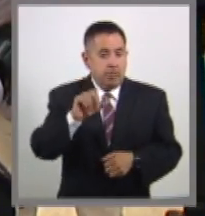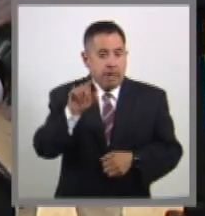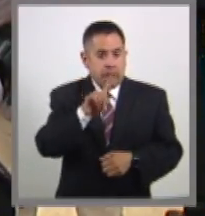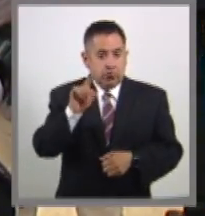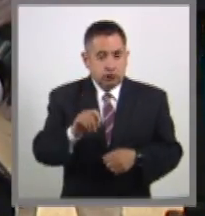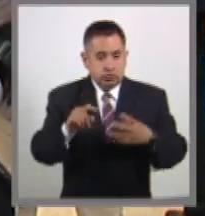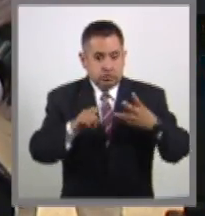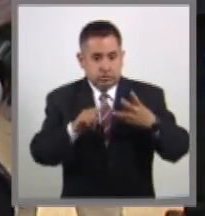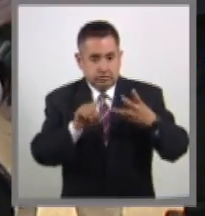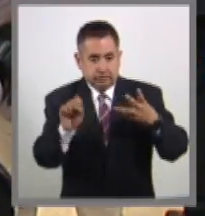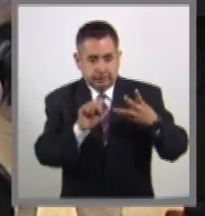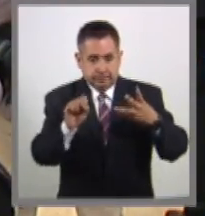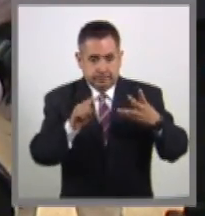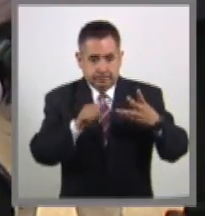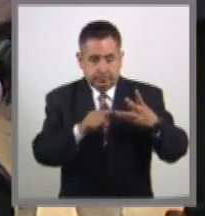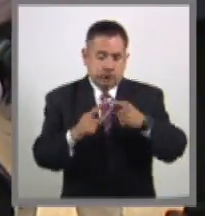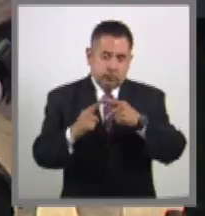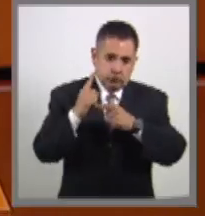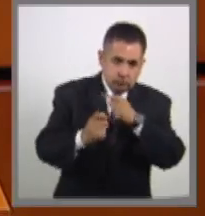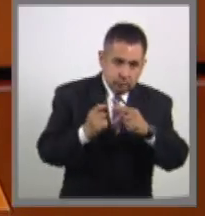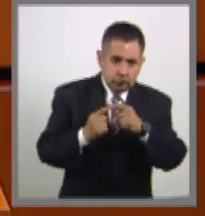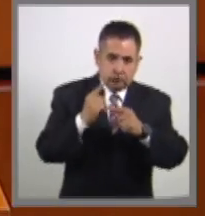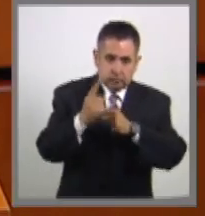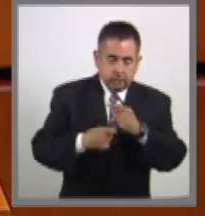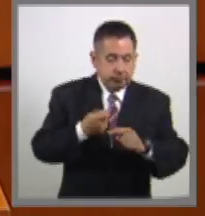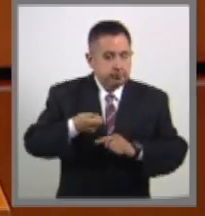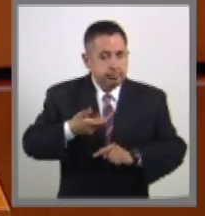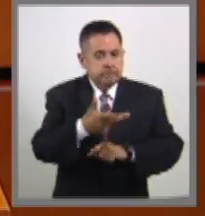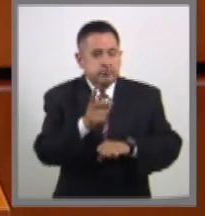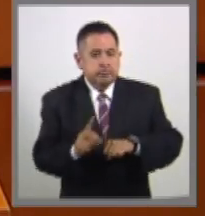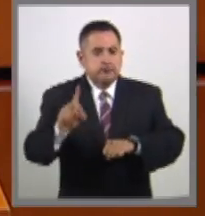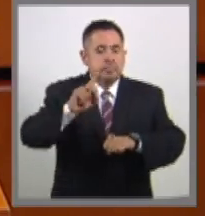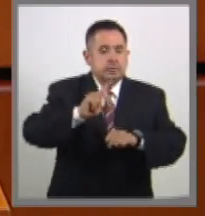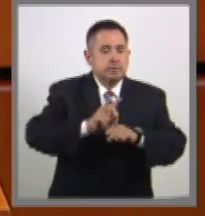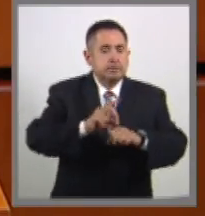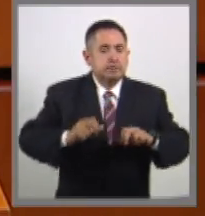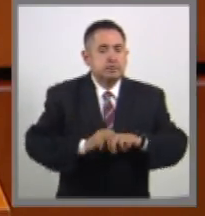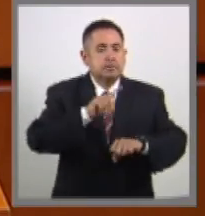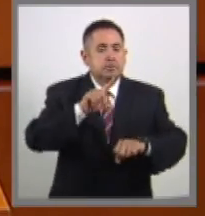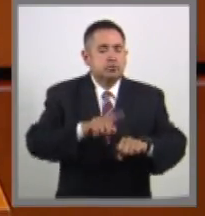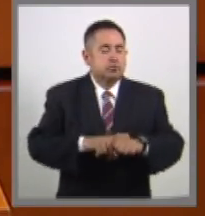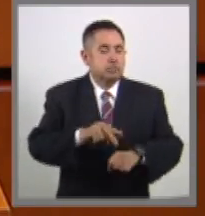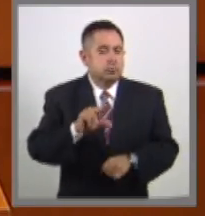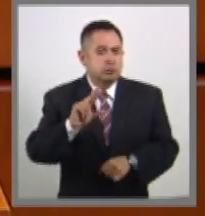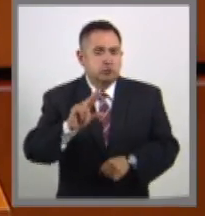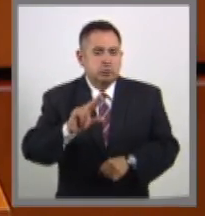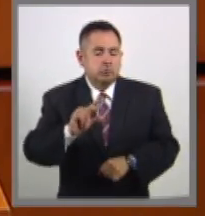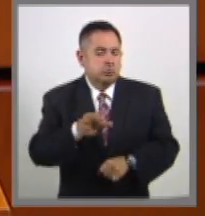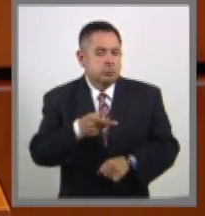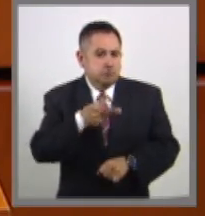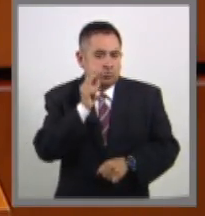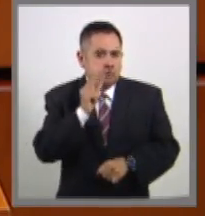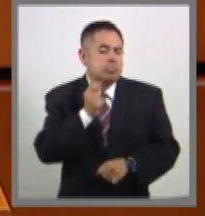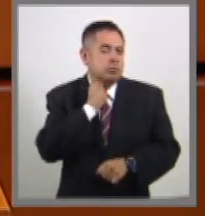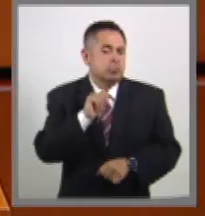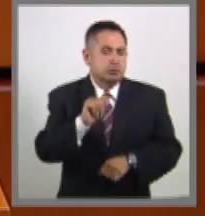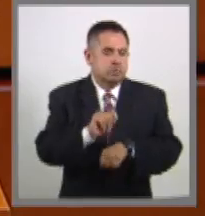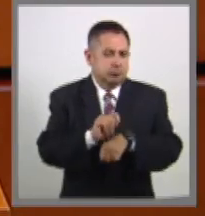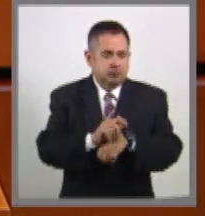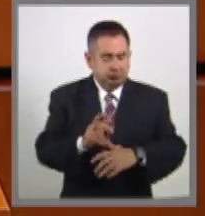como día nacional de tequila los integrantes de estas comisiones unidas coincidimos con el objetivo de